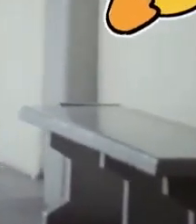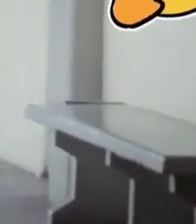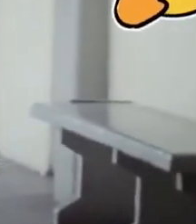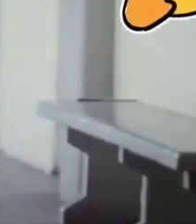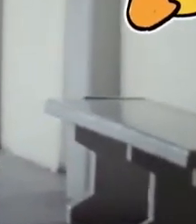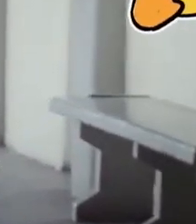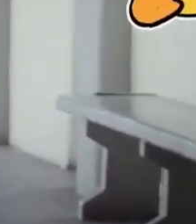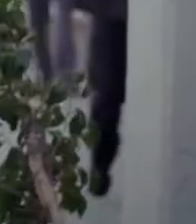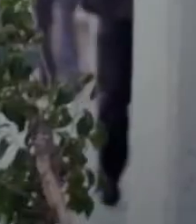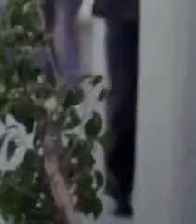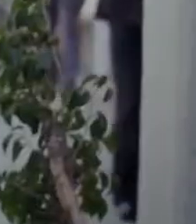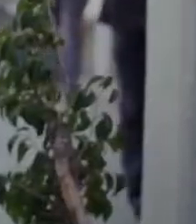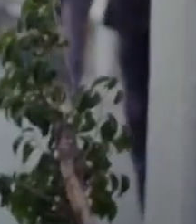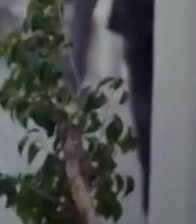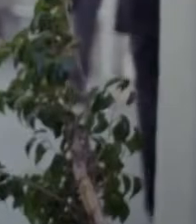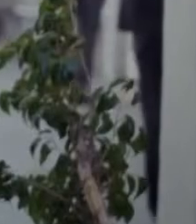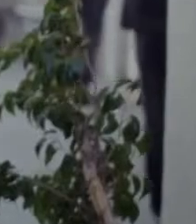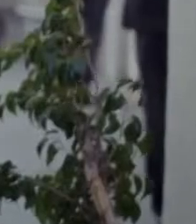B.